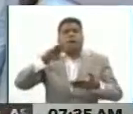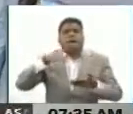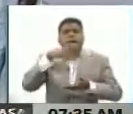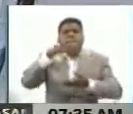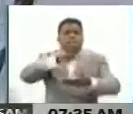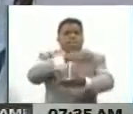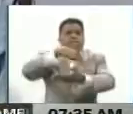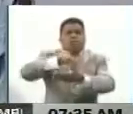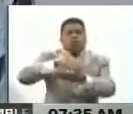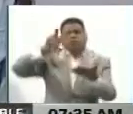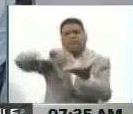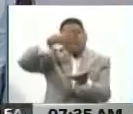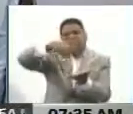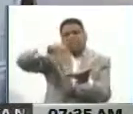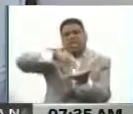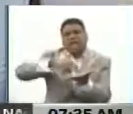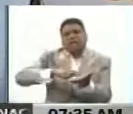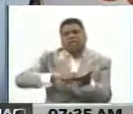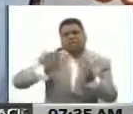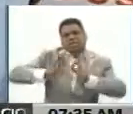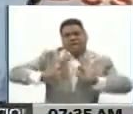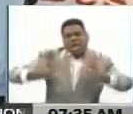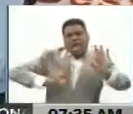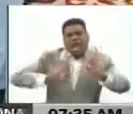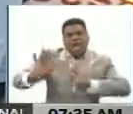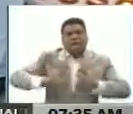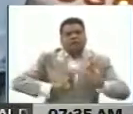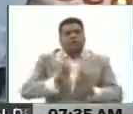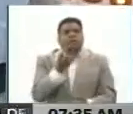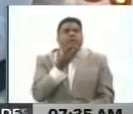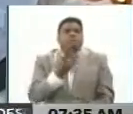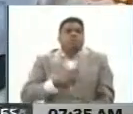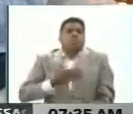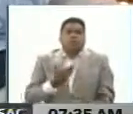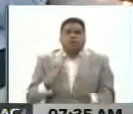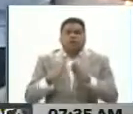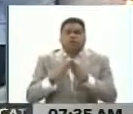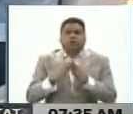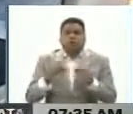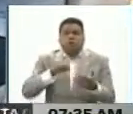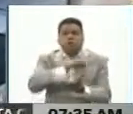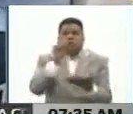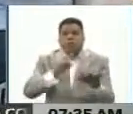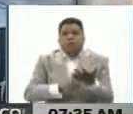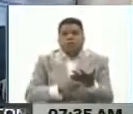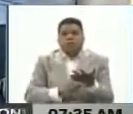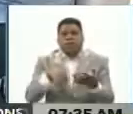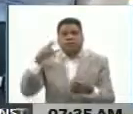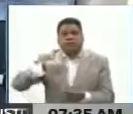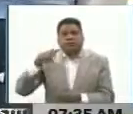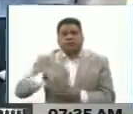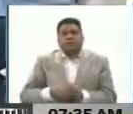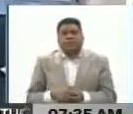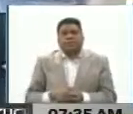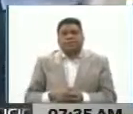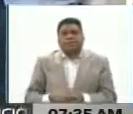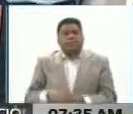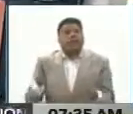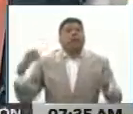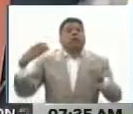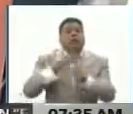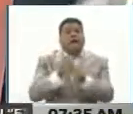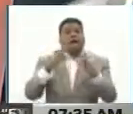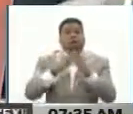en literatura, etcétera, usted va a lograr la circulación primero del talento nacional, que es una necesidad para los cultores, pero va a lograr para las